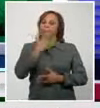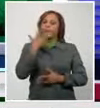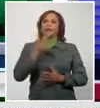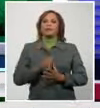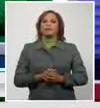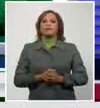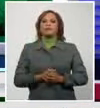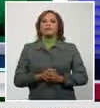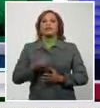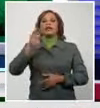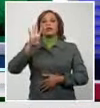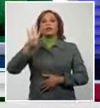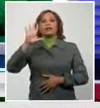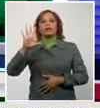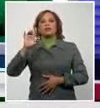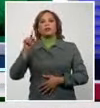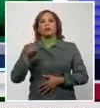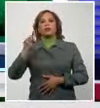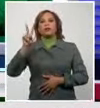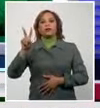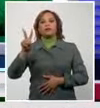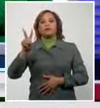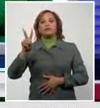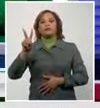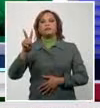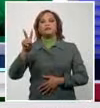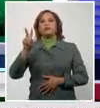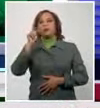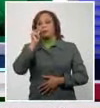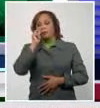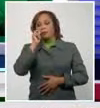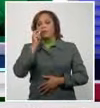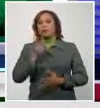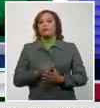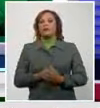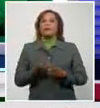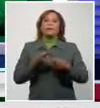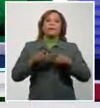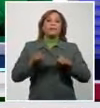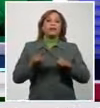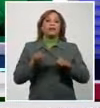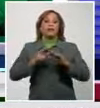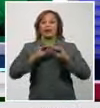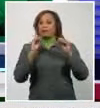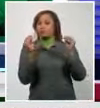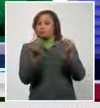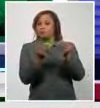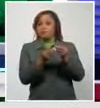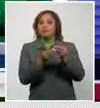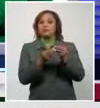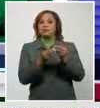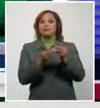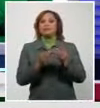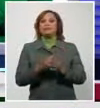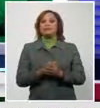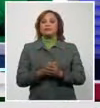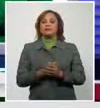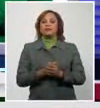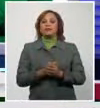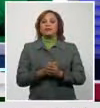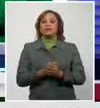el 45,2 del sexo masculino, pero en el acumulado del sexo masculino